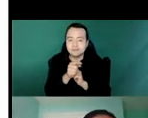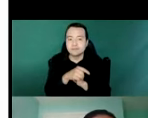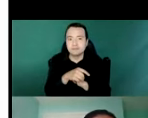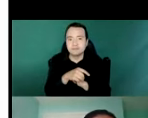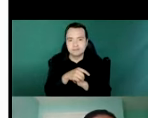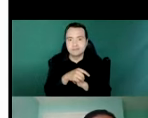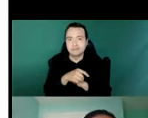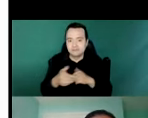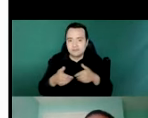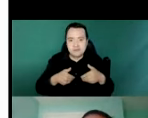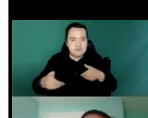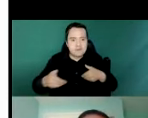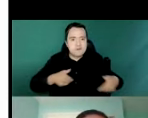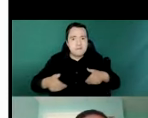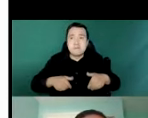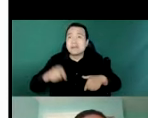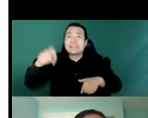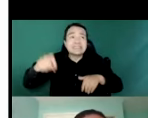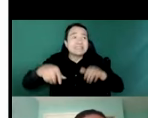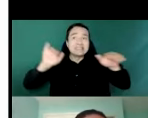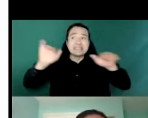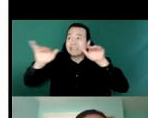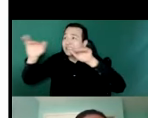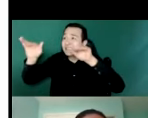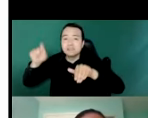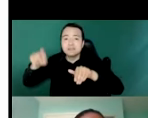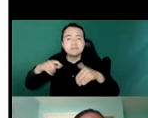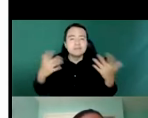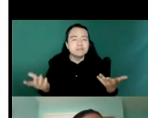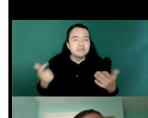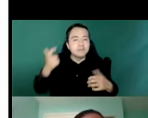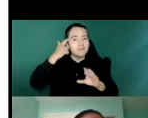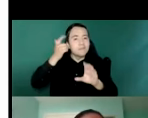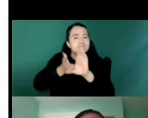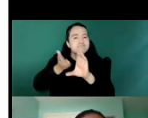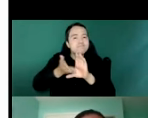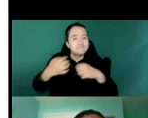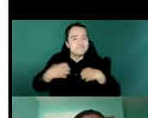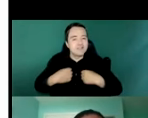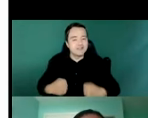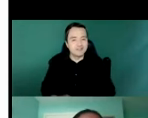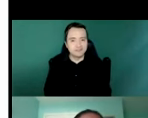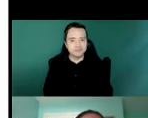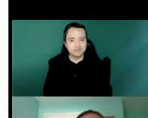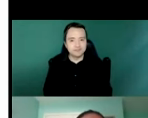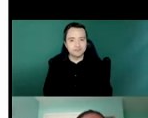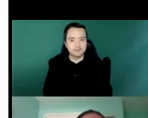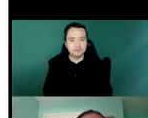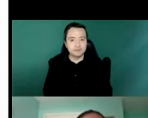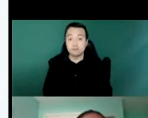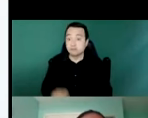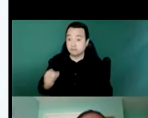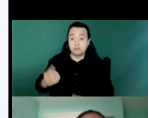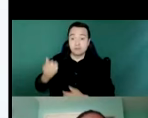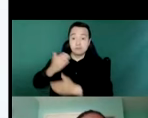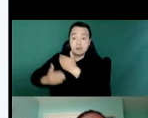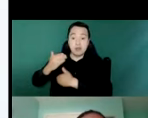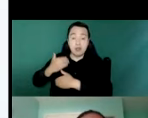de telemedicina para salud mental, incluso mayor que lo que es